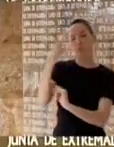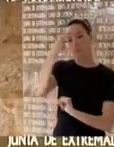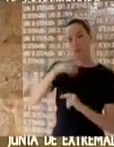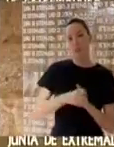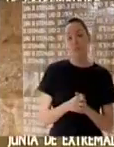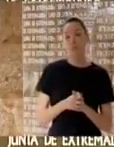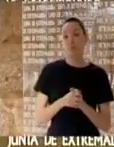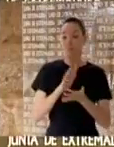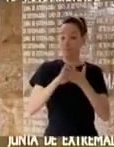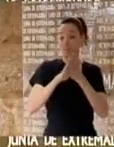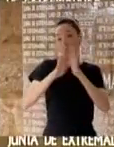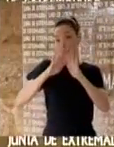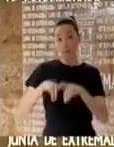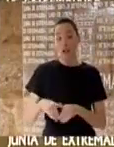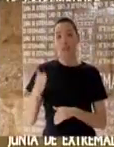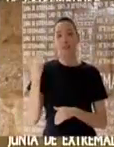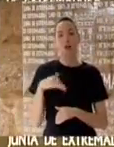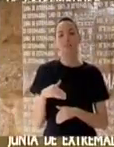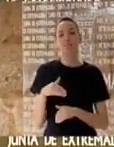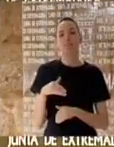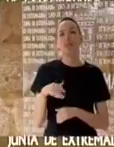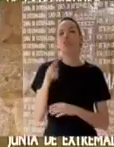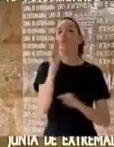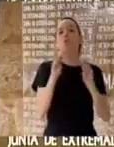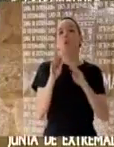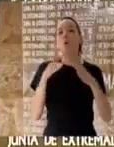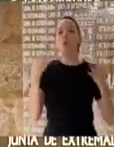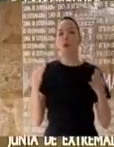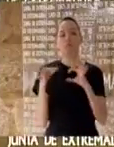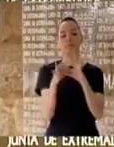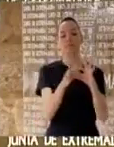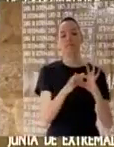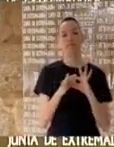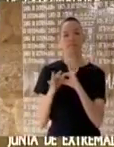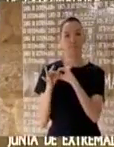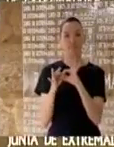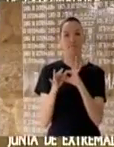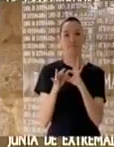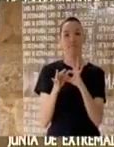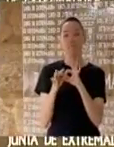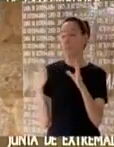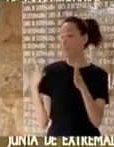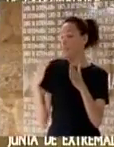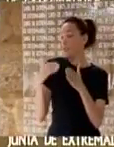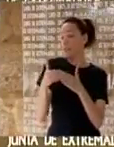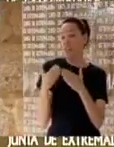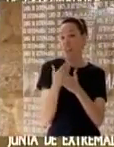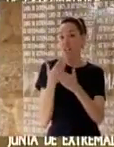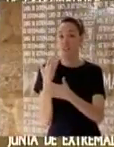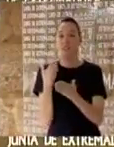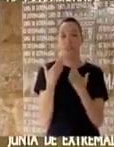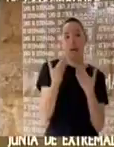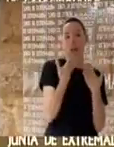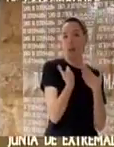Y finalmente la unidad en la respuesta. En estos días he estado hablando mucho con el presidente de la Junta de Extremadura y creo que hay que